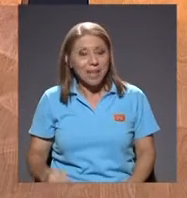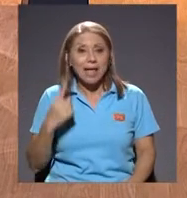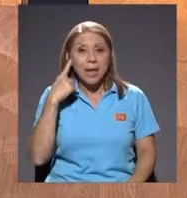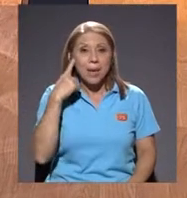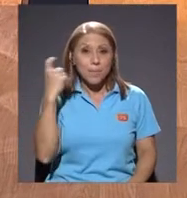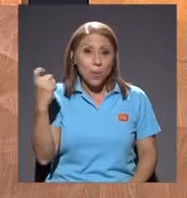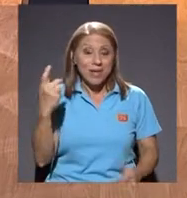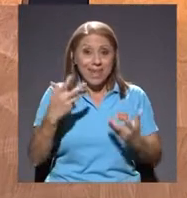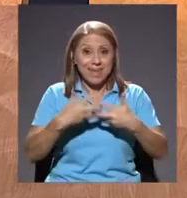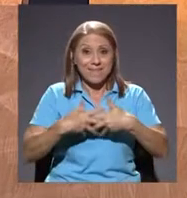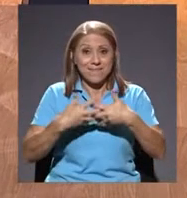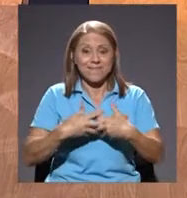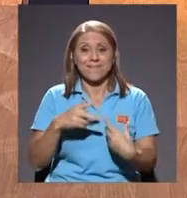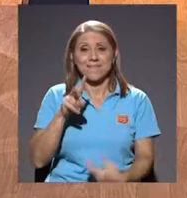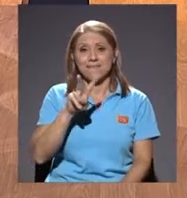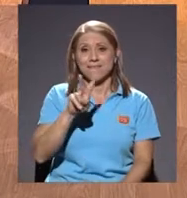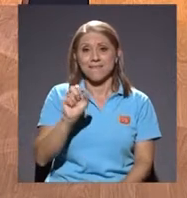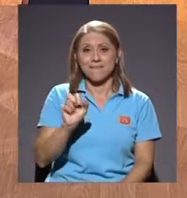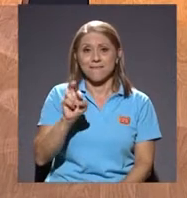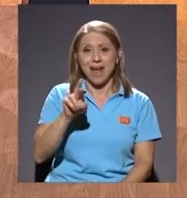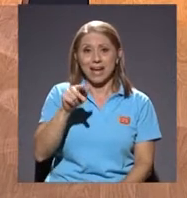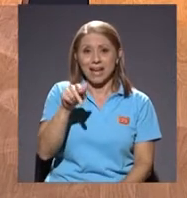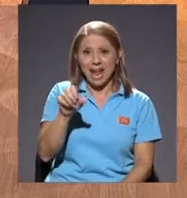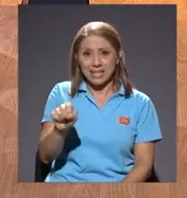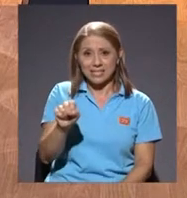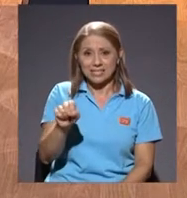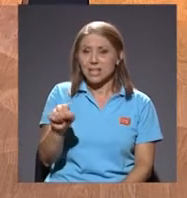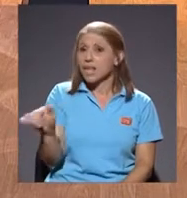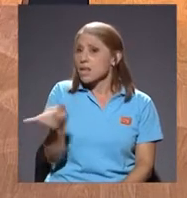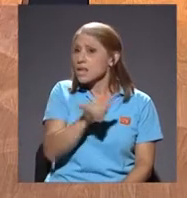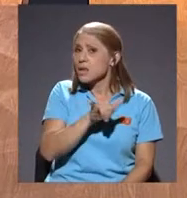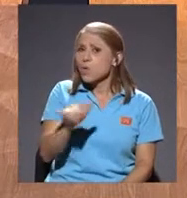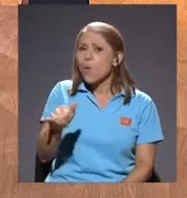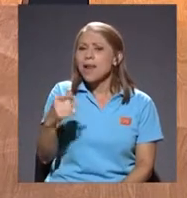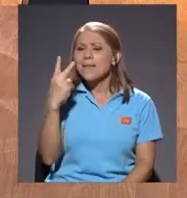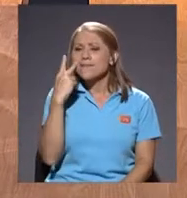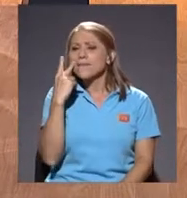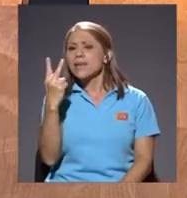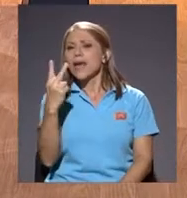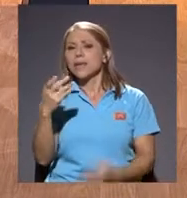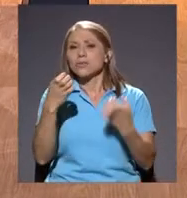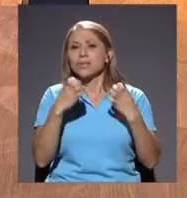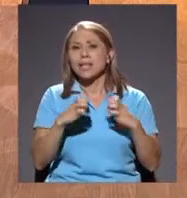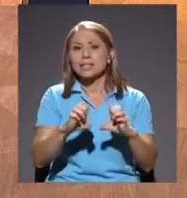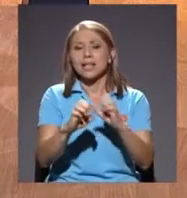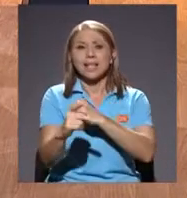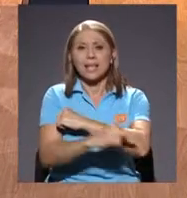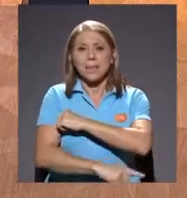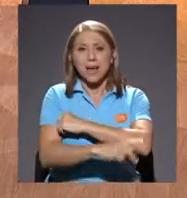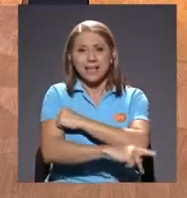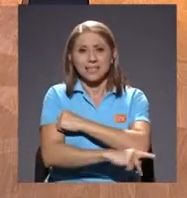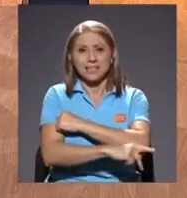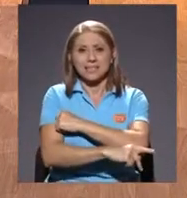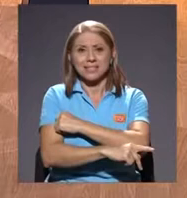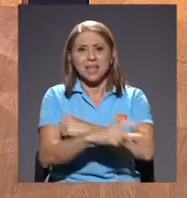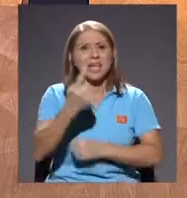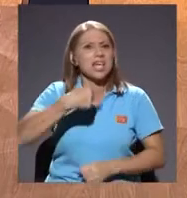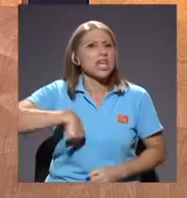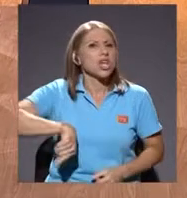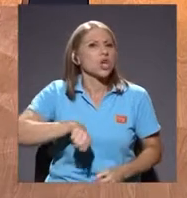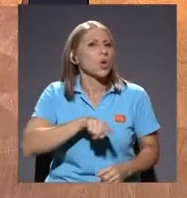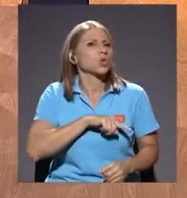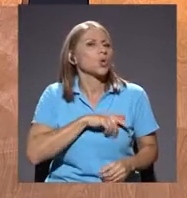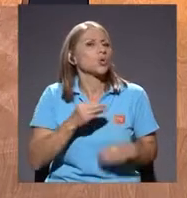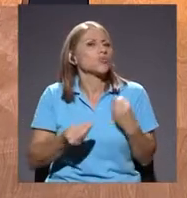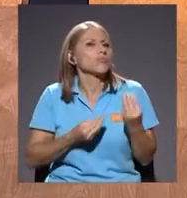igual fijándose en la estrategia país y como nosotros involucrarnos en la